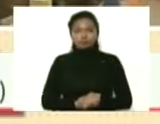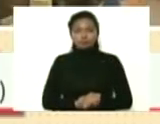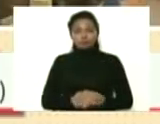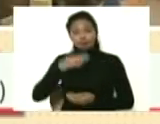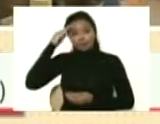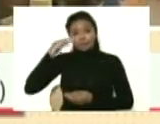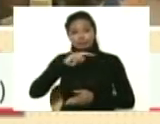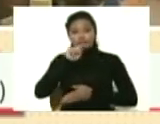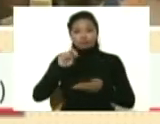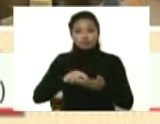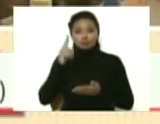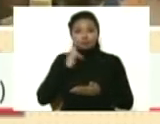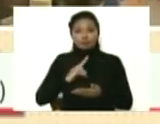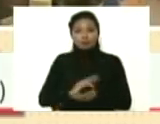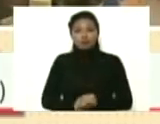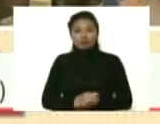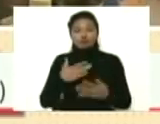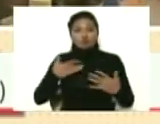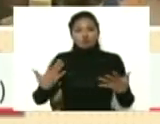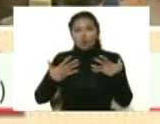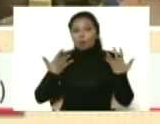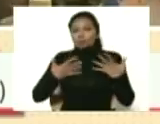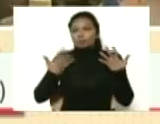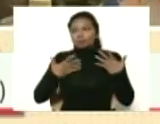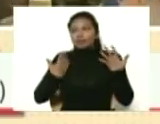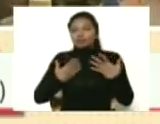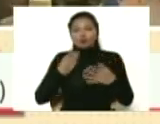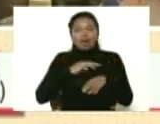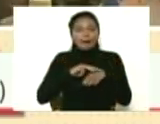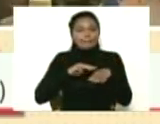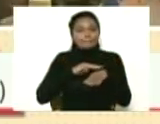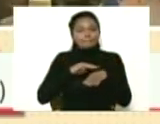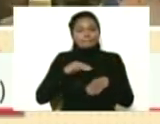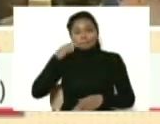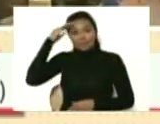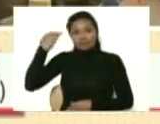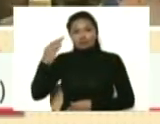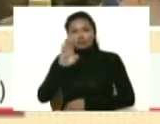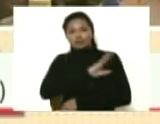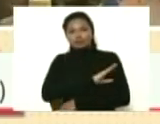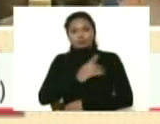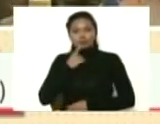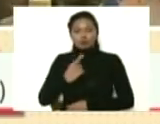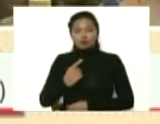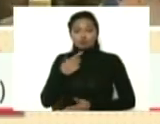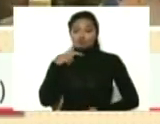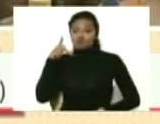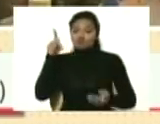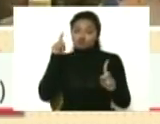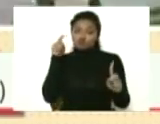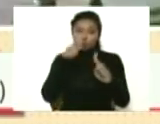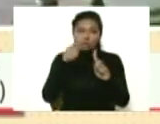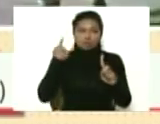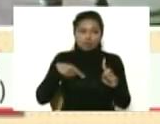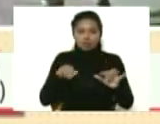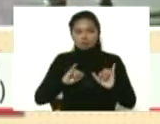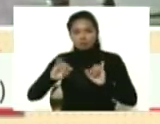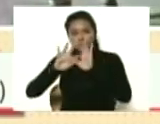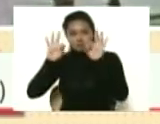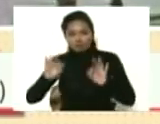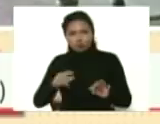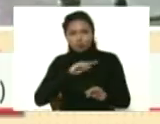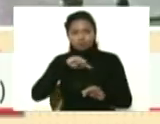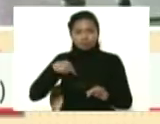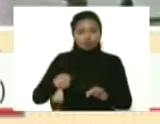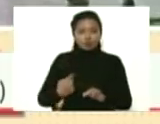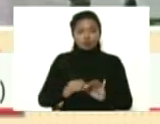Milicia Nacional Bolivariana. Me alegra que la Milicia Nacional Bolivariana vaya a cumplir esta misión en función de